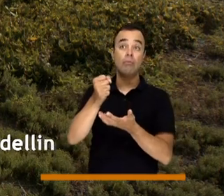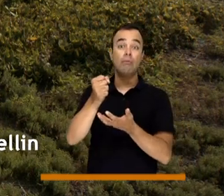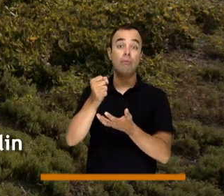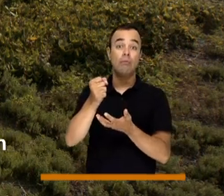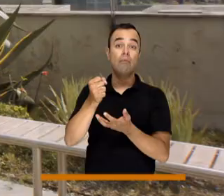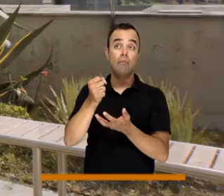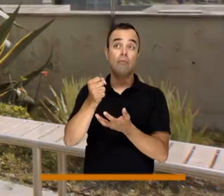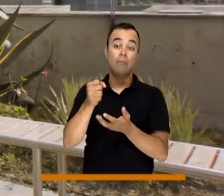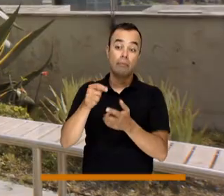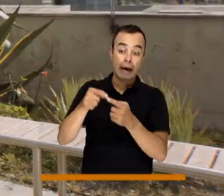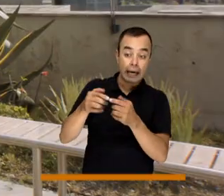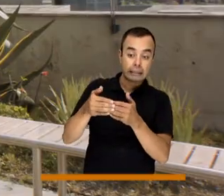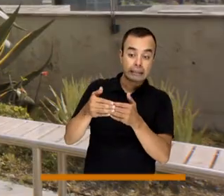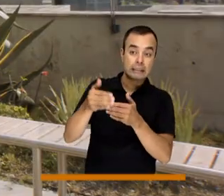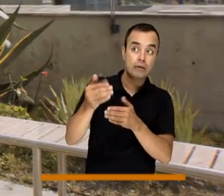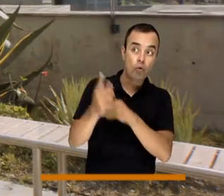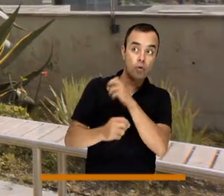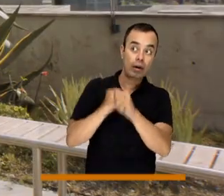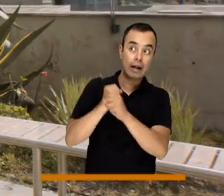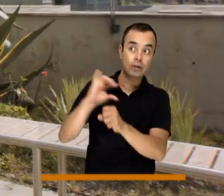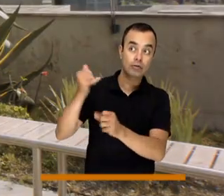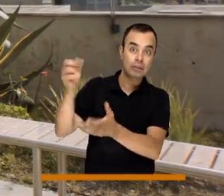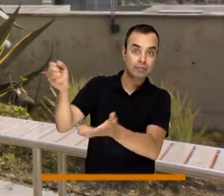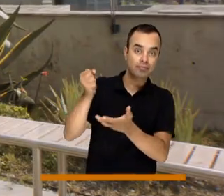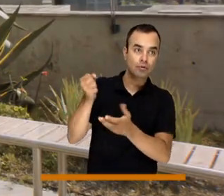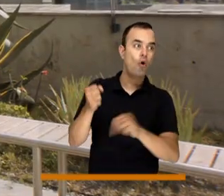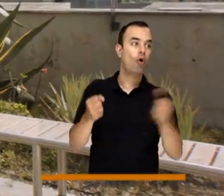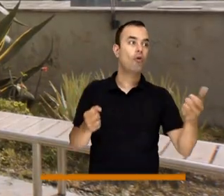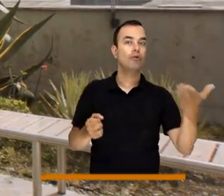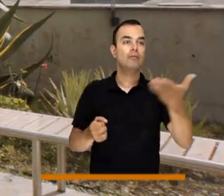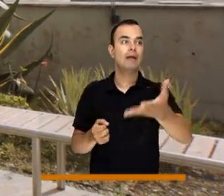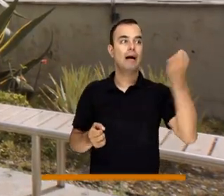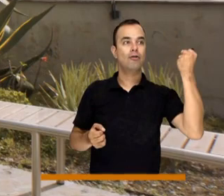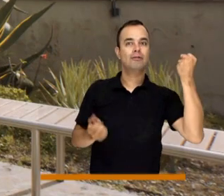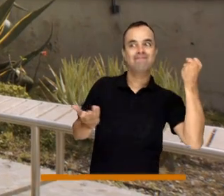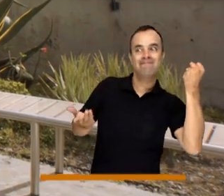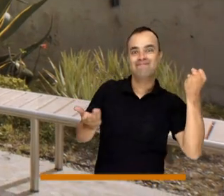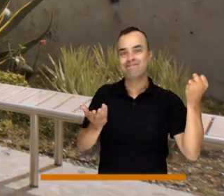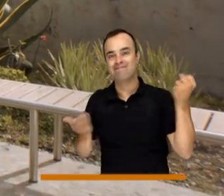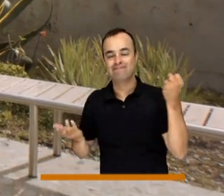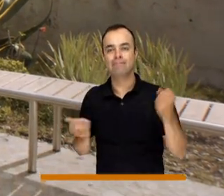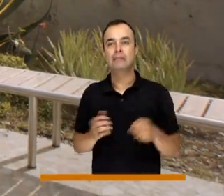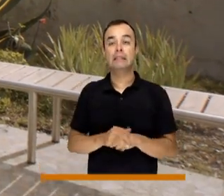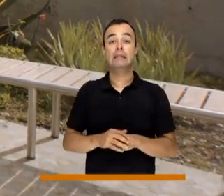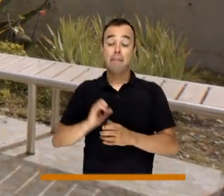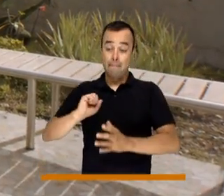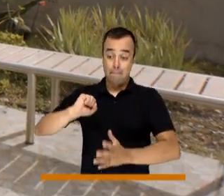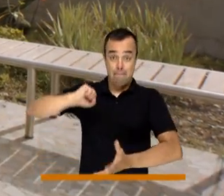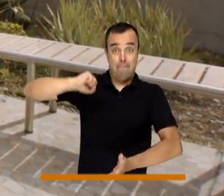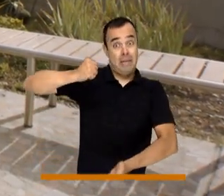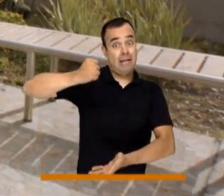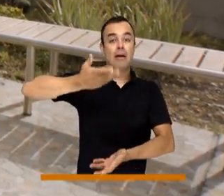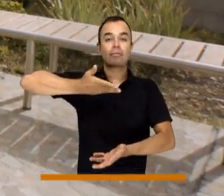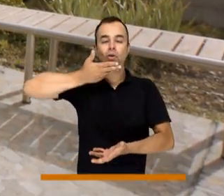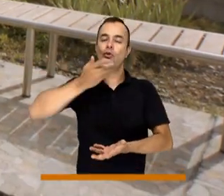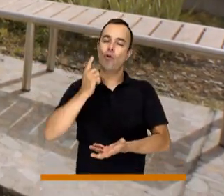podemos obtenerlos en un año o no. También son recursos todavía muy escasos para el volumen de programas sociales